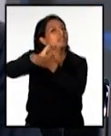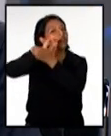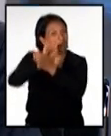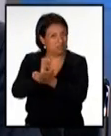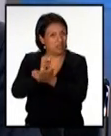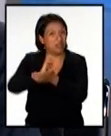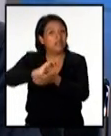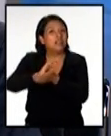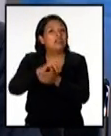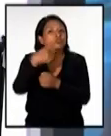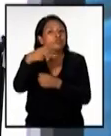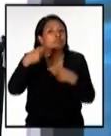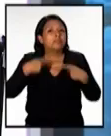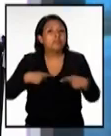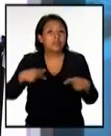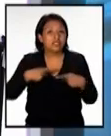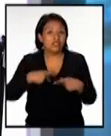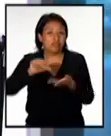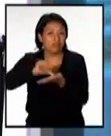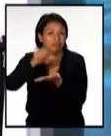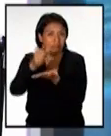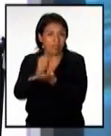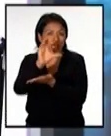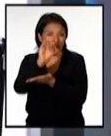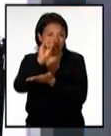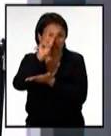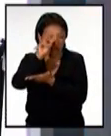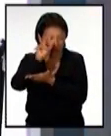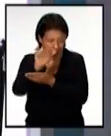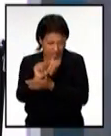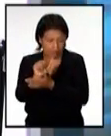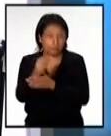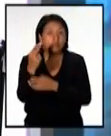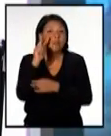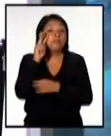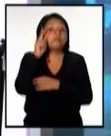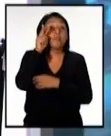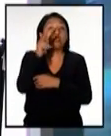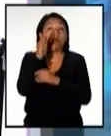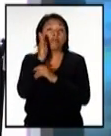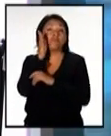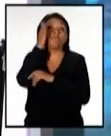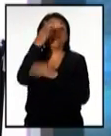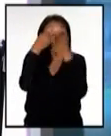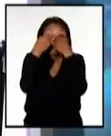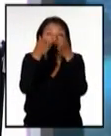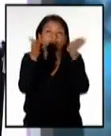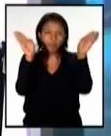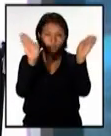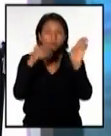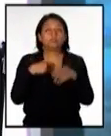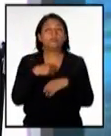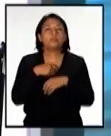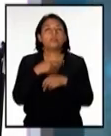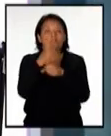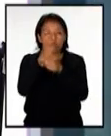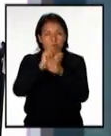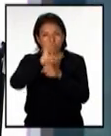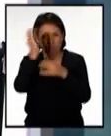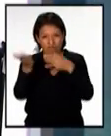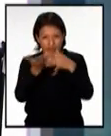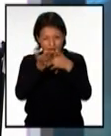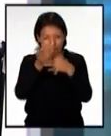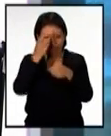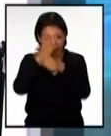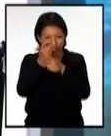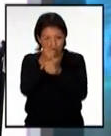con acondroplasia. Tenemos que mirar con amplitud de horizontes. Ricardo, ¿qué te parece si vamos a ver la tercera parte de esta investigación que realizamos